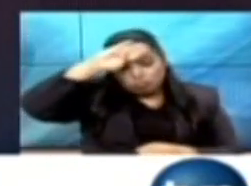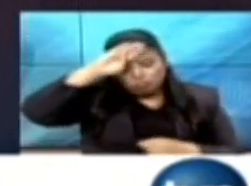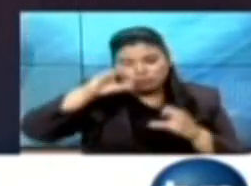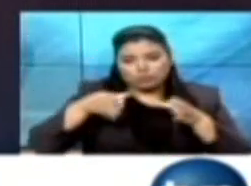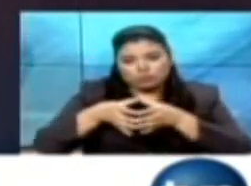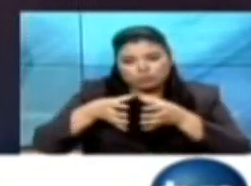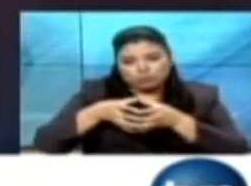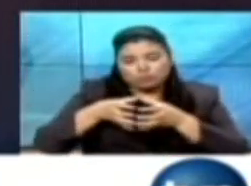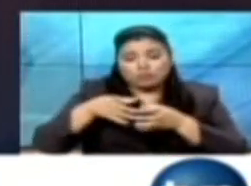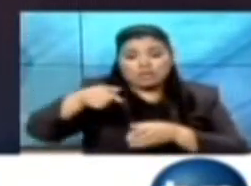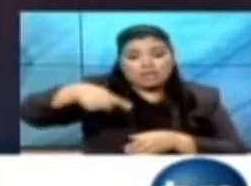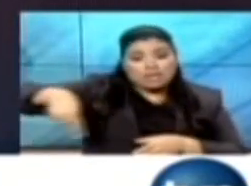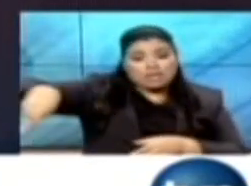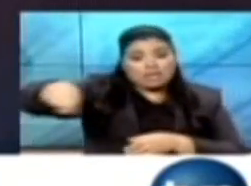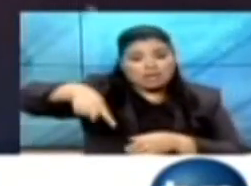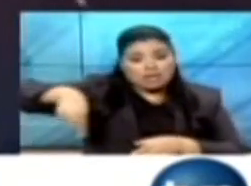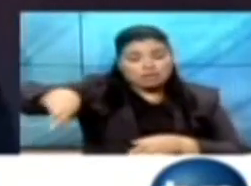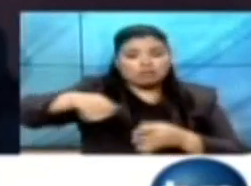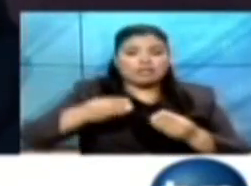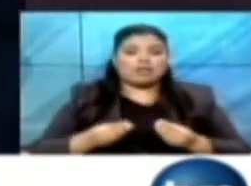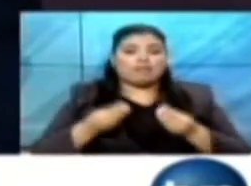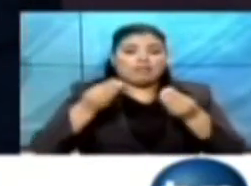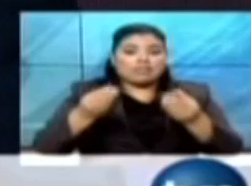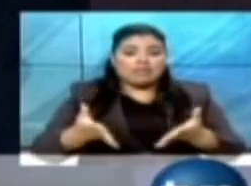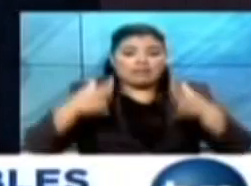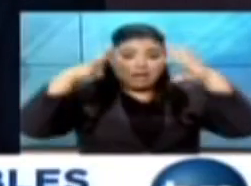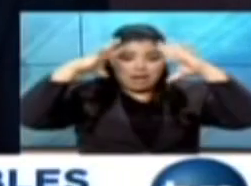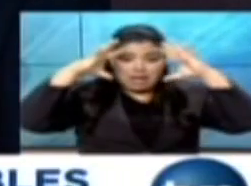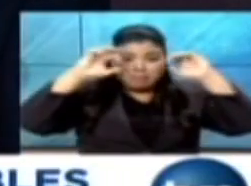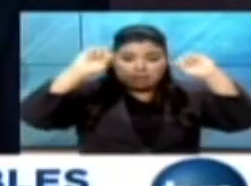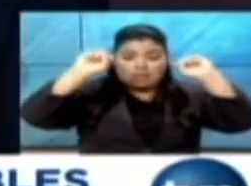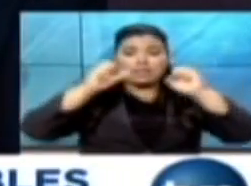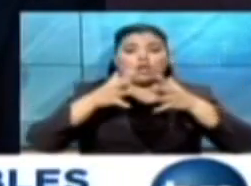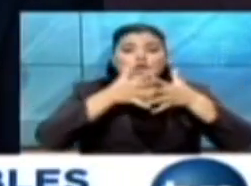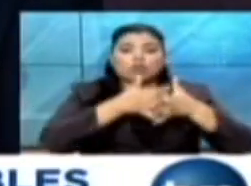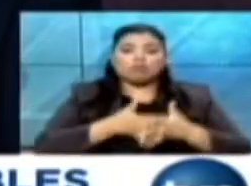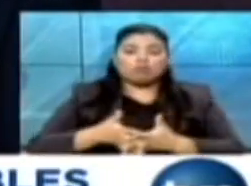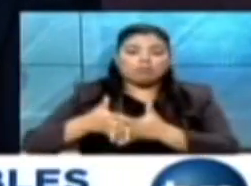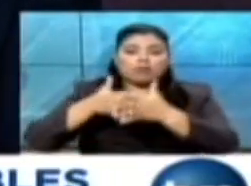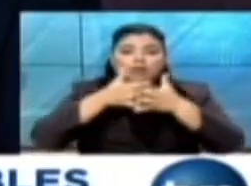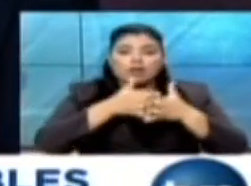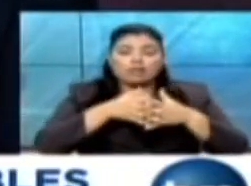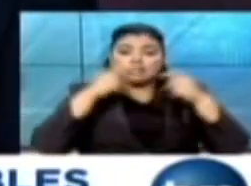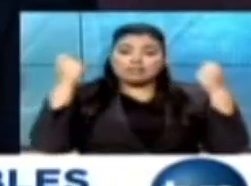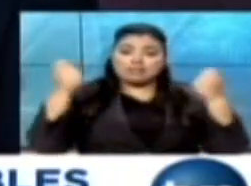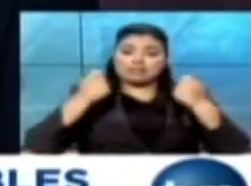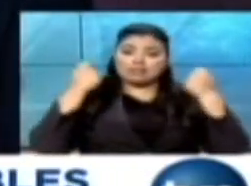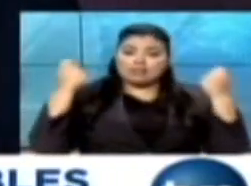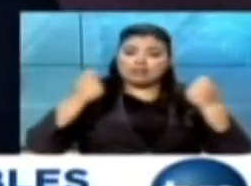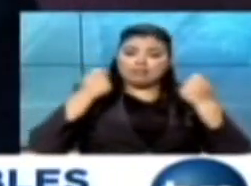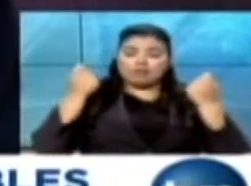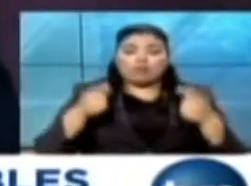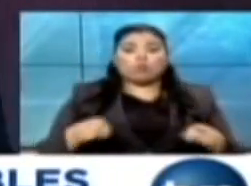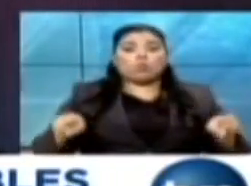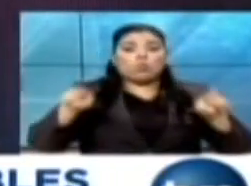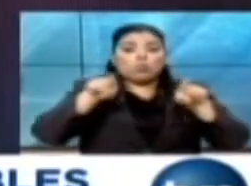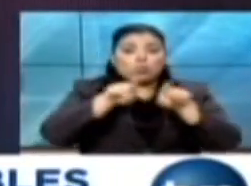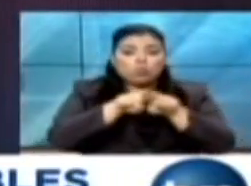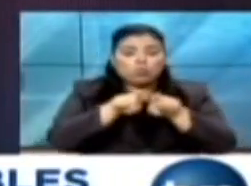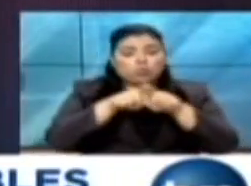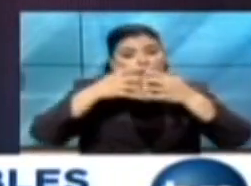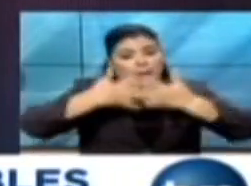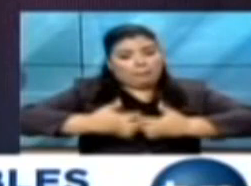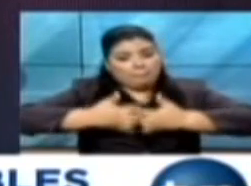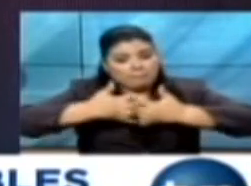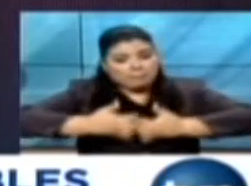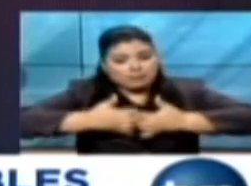prometiendo. Son ellos que brindaban en la embajada norteamericana y celebraban junto a